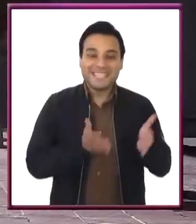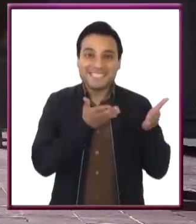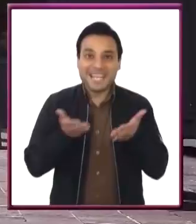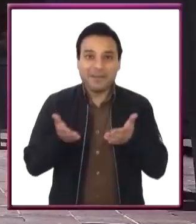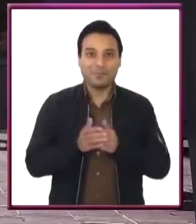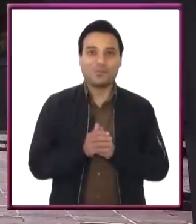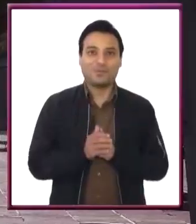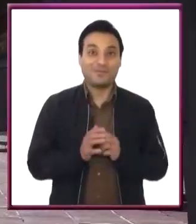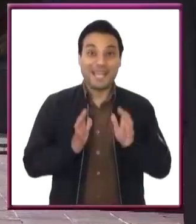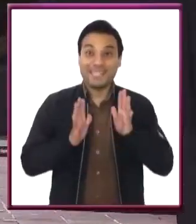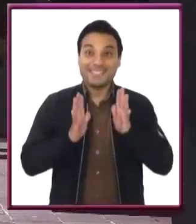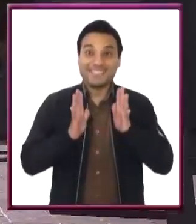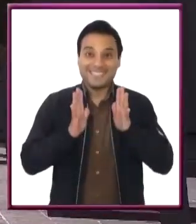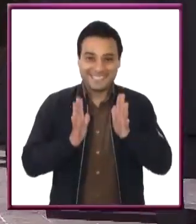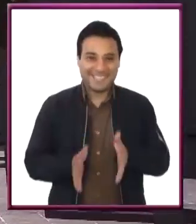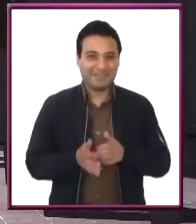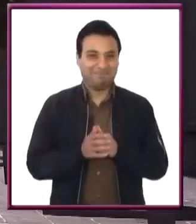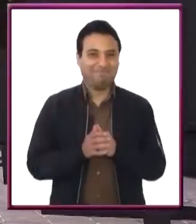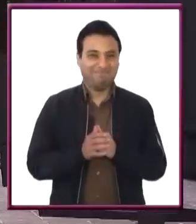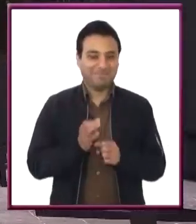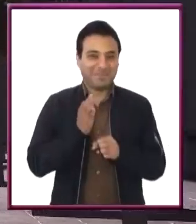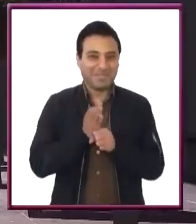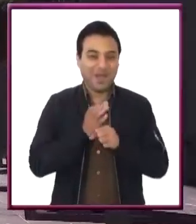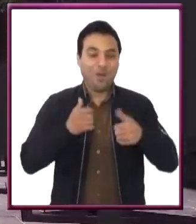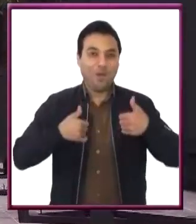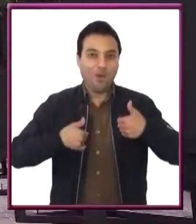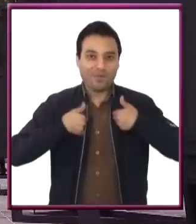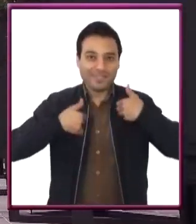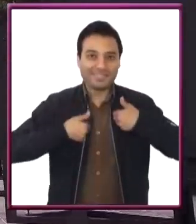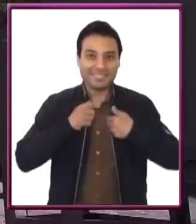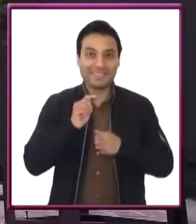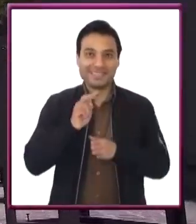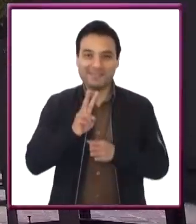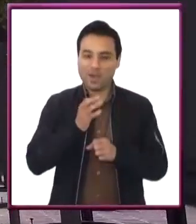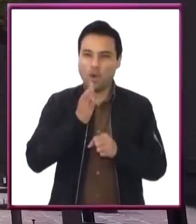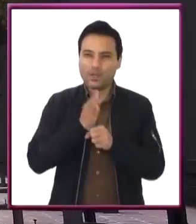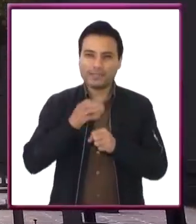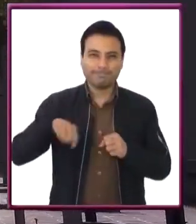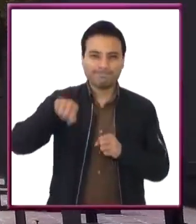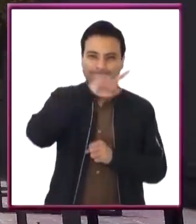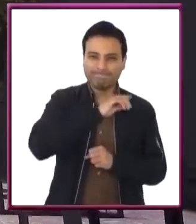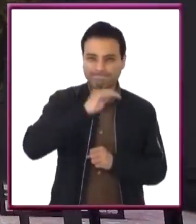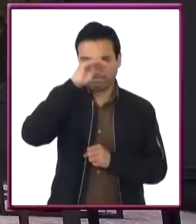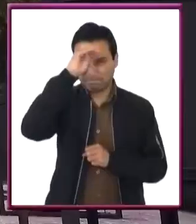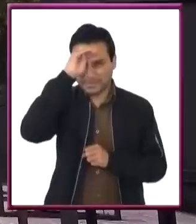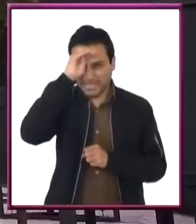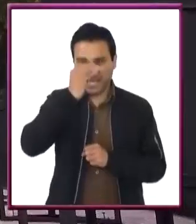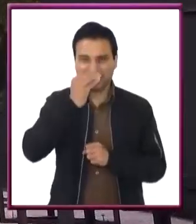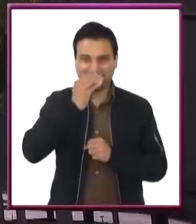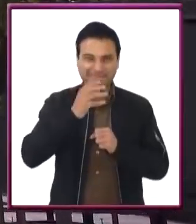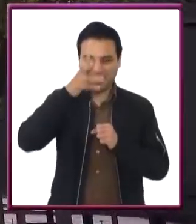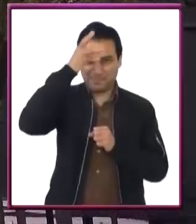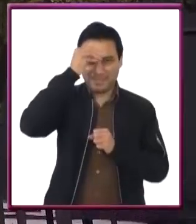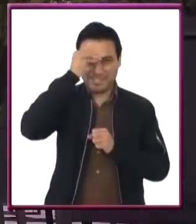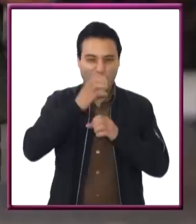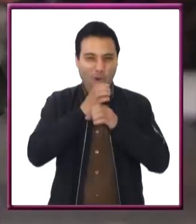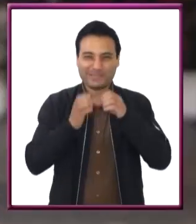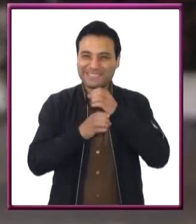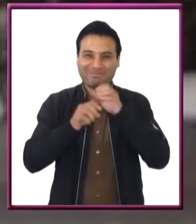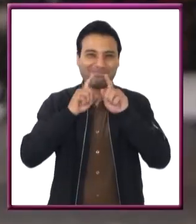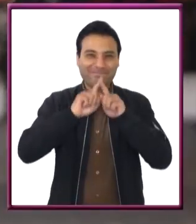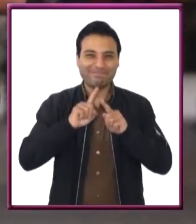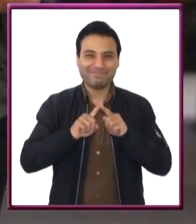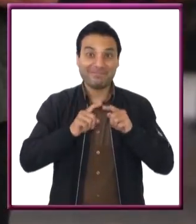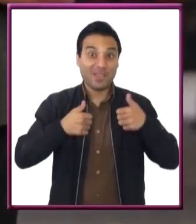Vamos, Ernesto Tejeda, ya estamos aquí en Jóvenes en TV, listos para meterle pasión a la reflexión y a la construcción de conocimiento.